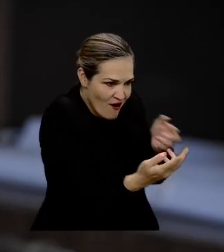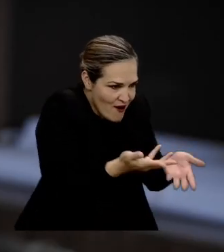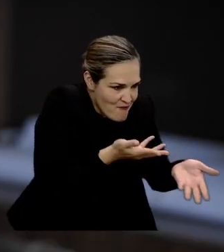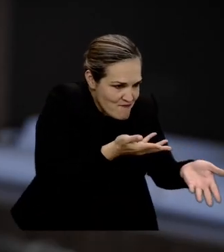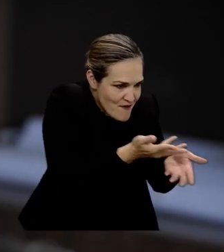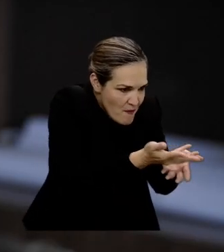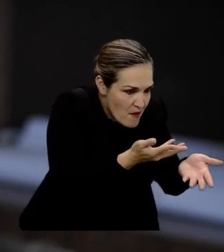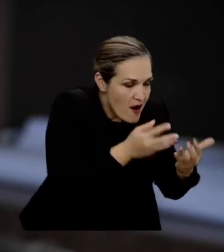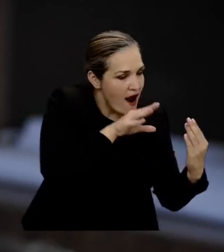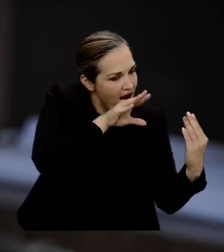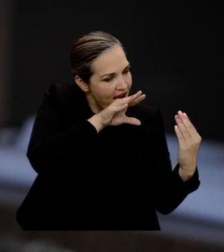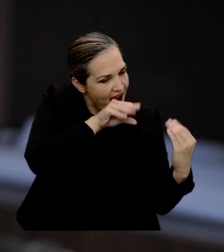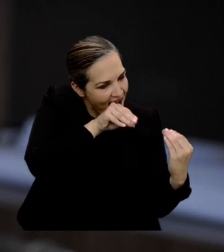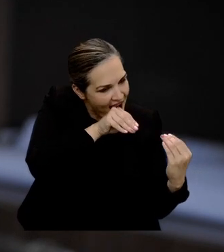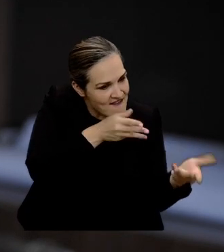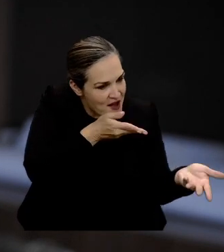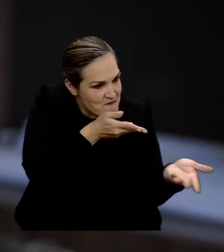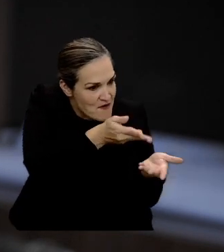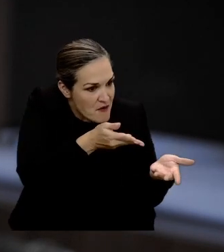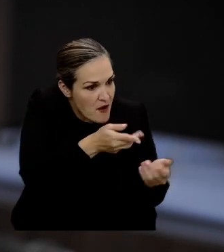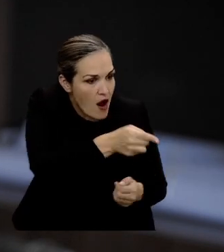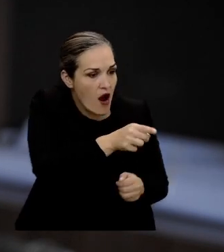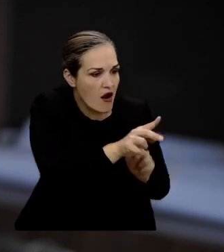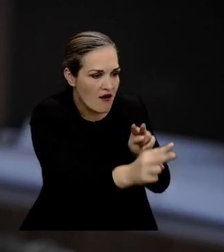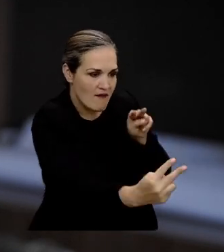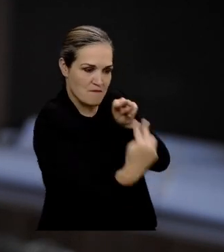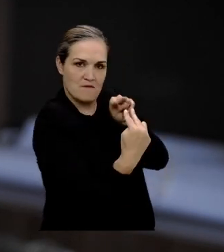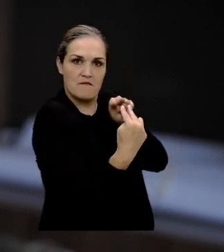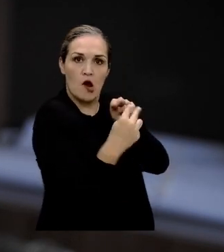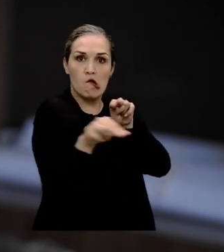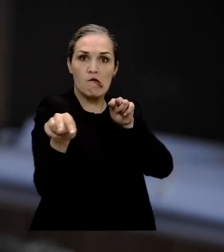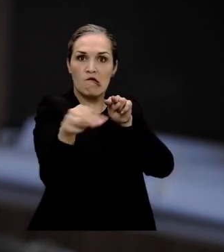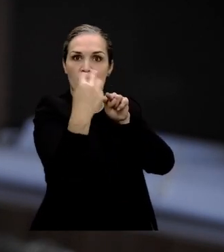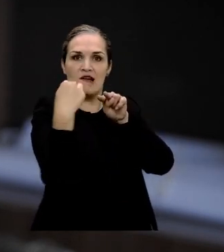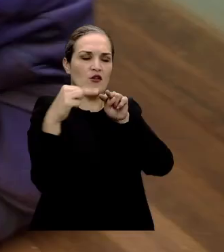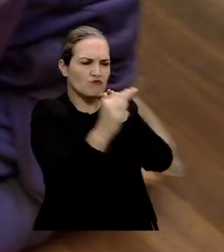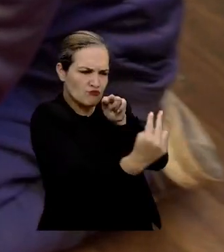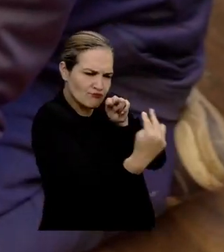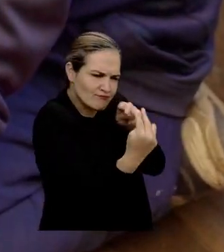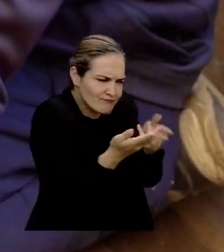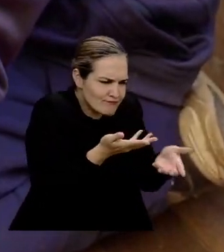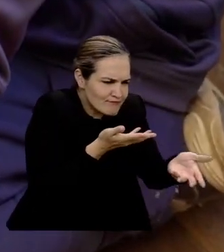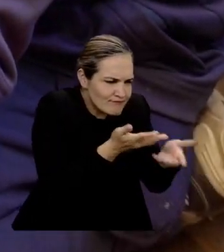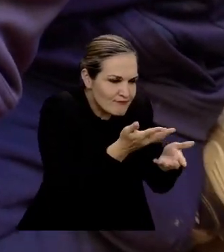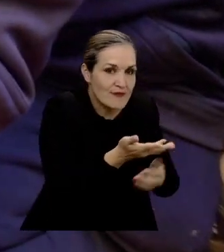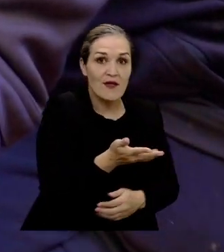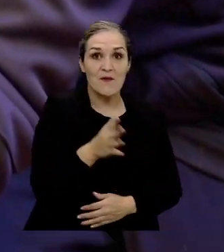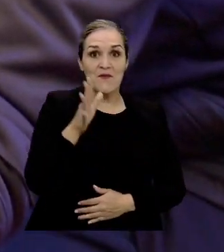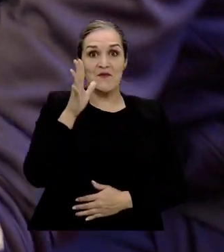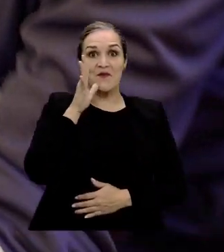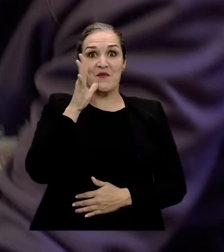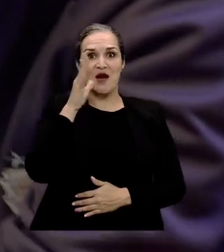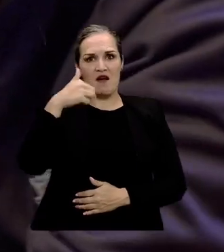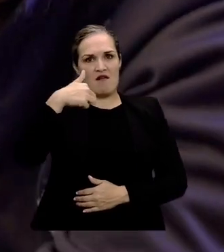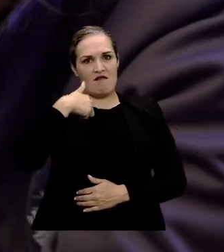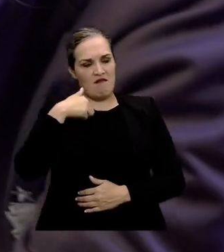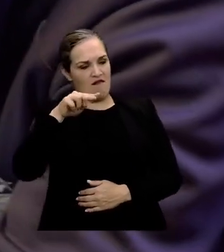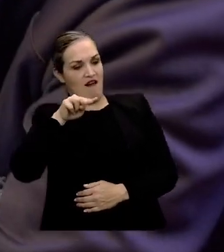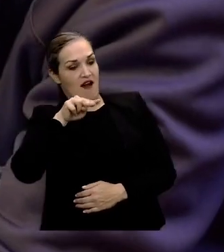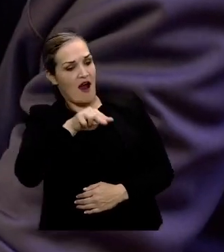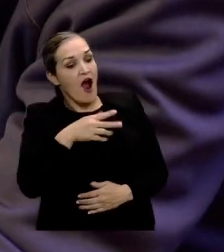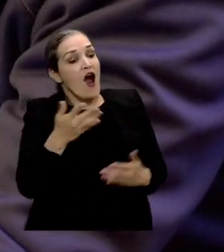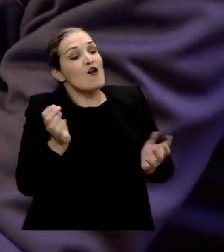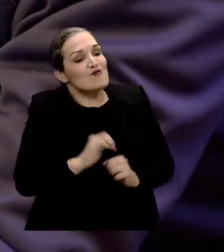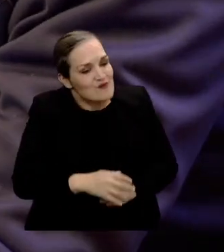con la mamá. También hay momentos que le habla y el niño tiene que mirarse con la mamá, así de frente, ¿no? Entonces la mamá